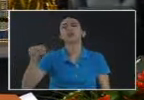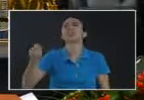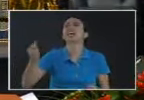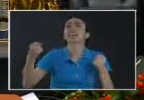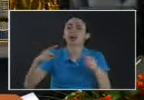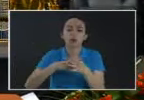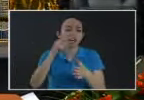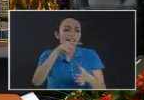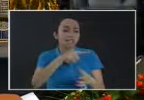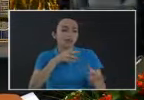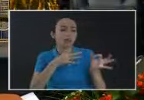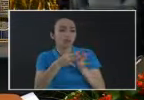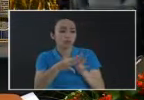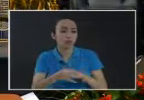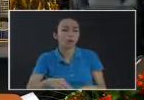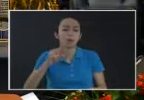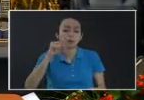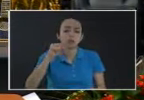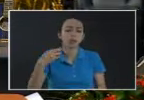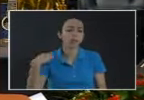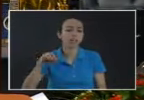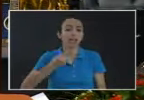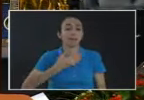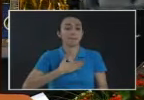a un poco me van a apedrear.